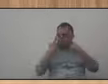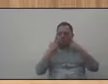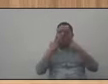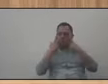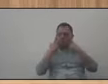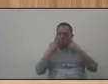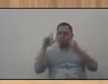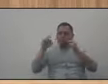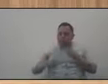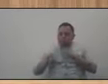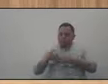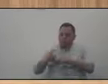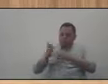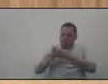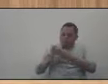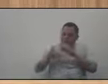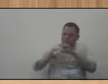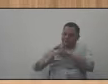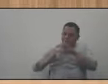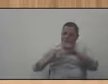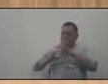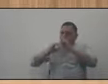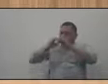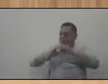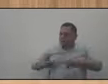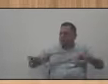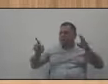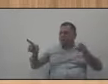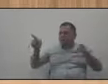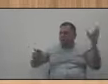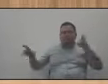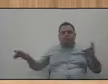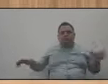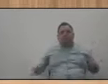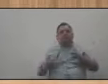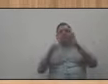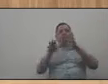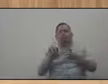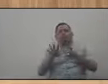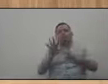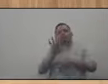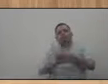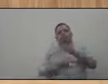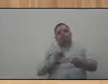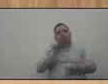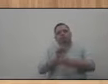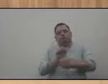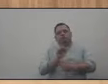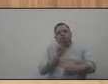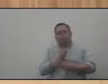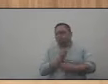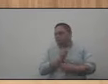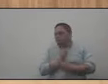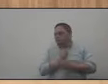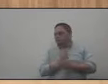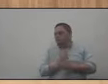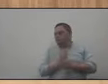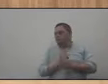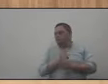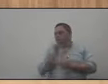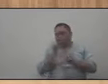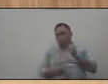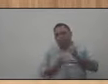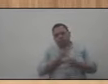sido nuestra red que nos ha acompañado durante estos 5 años y especialmente los